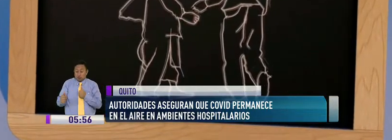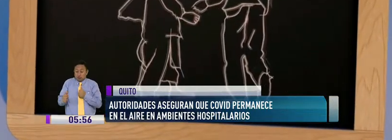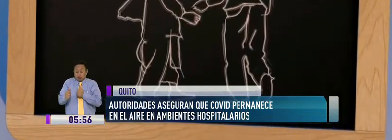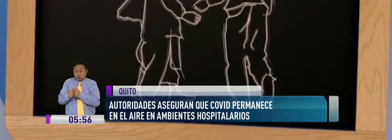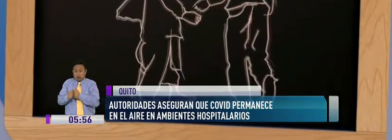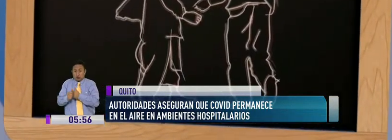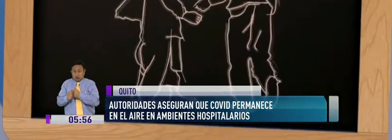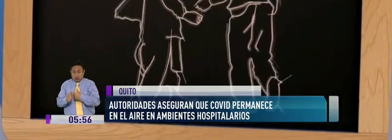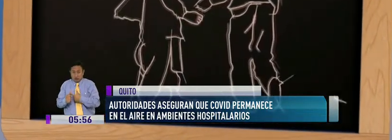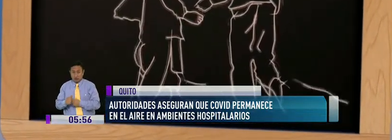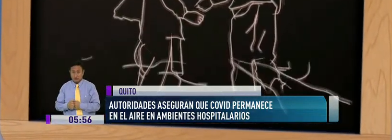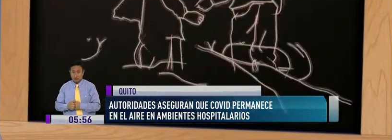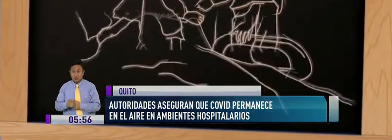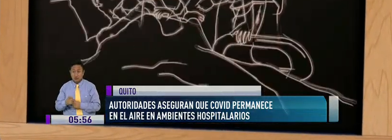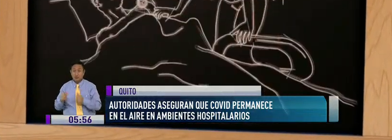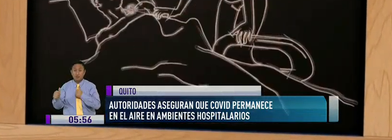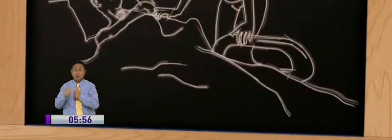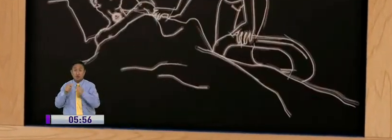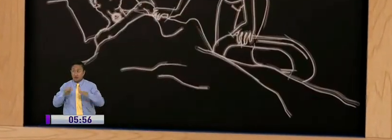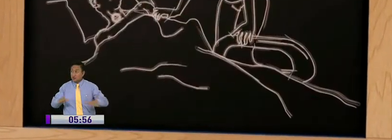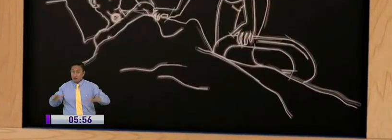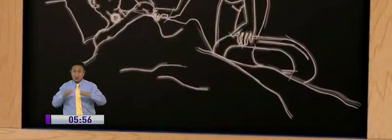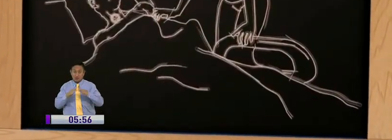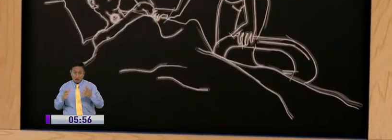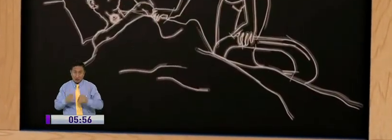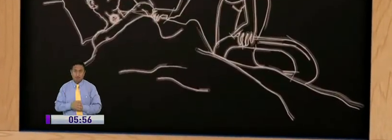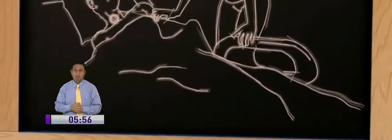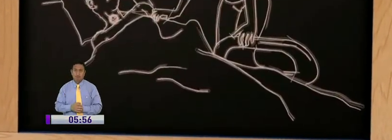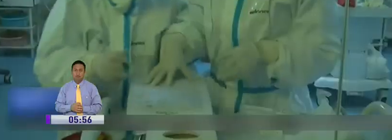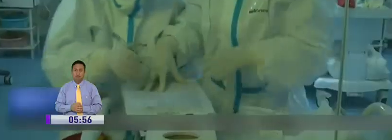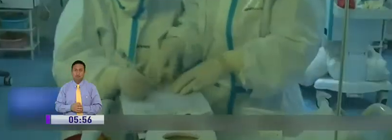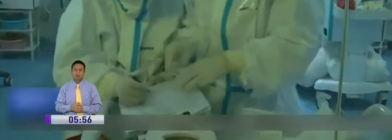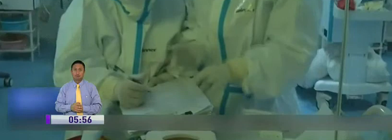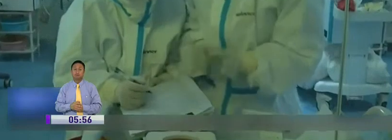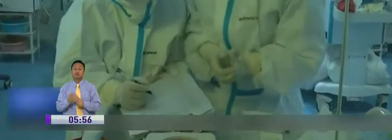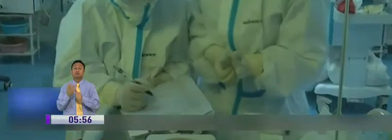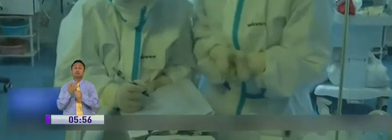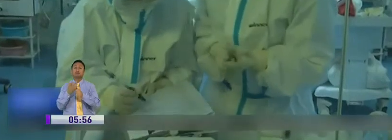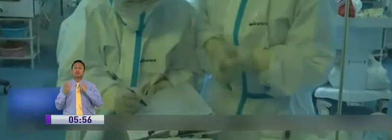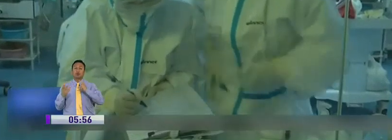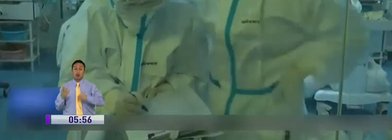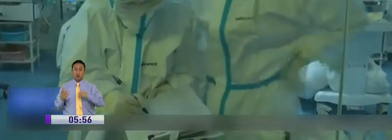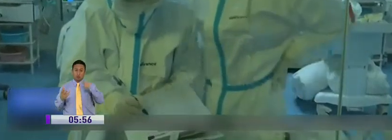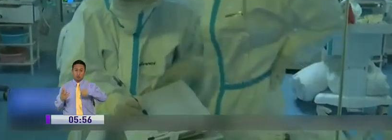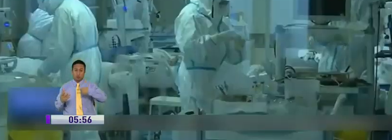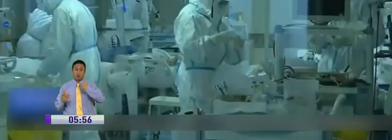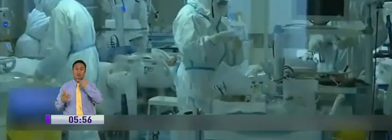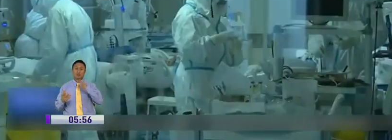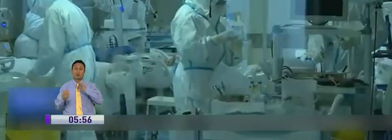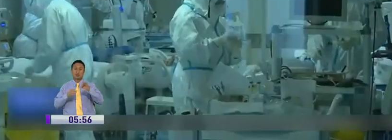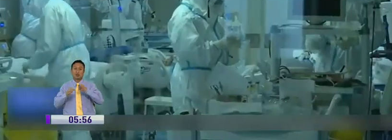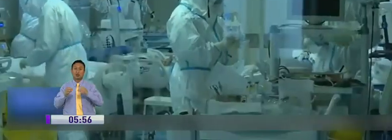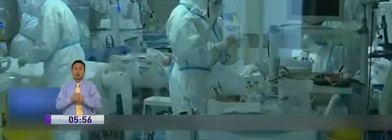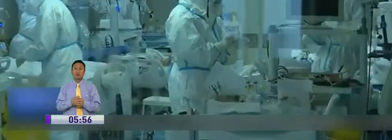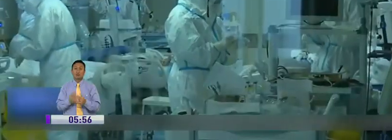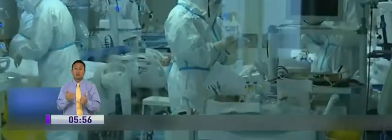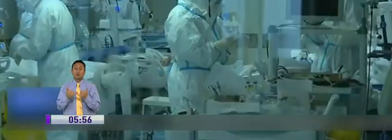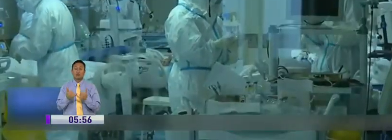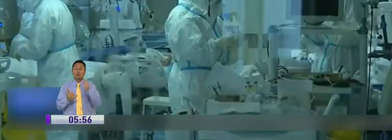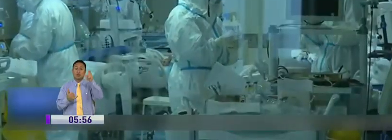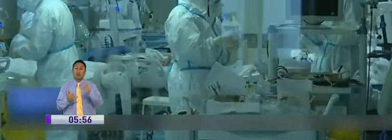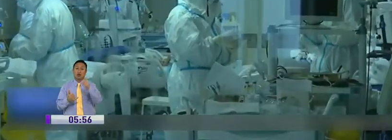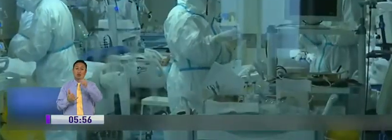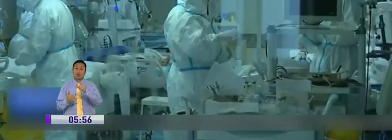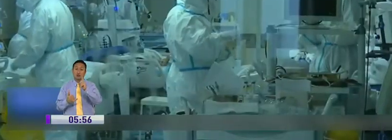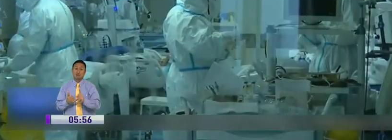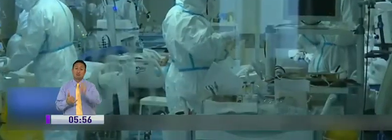del paciente en un lugar cerrado. Las declaraciones del ministro de Salud se habrían referido por la exposición a la que